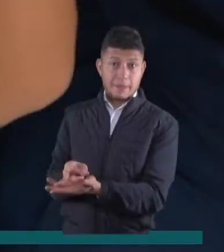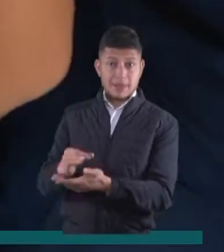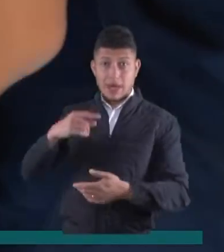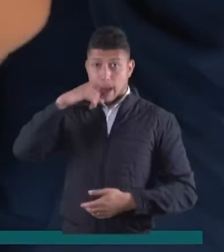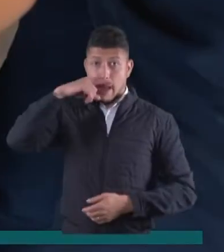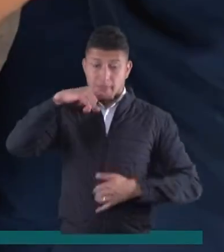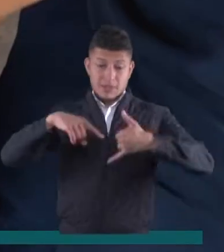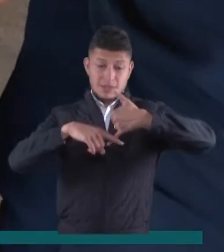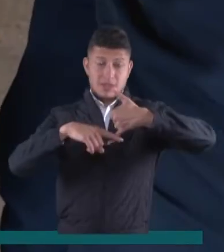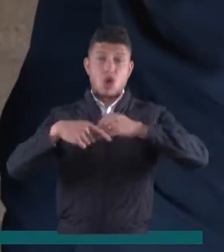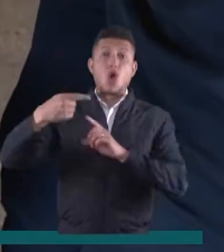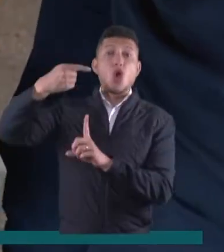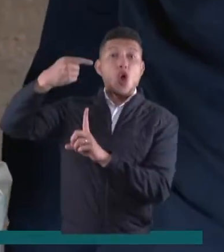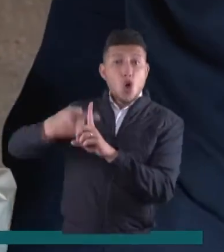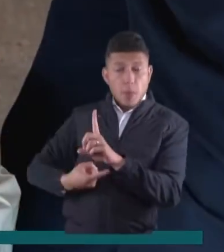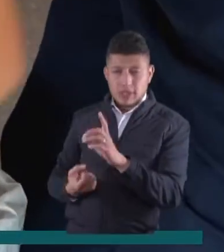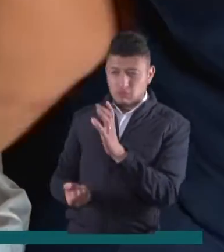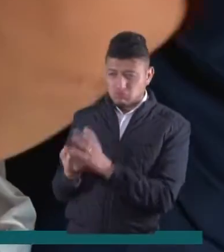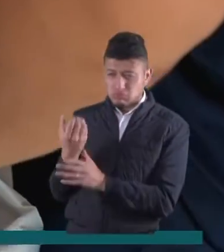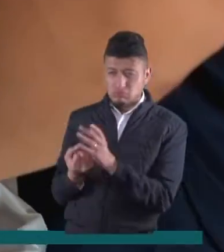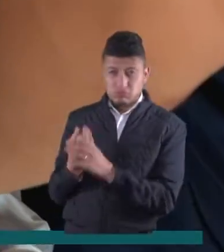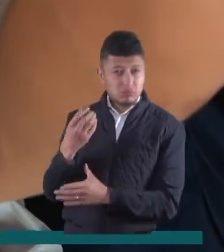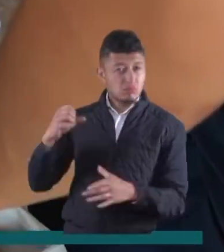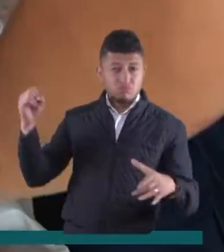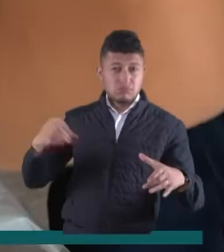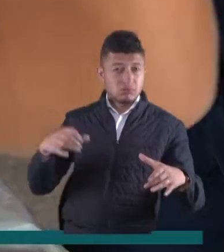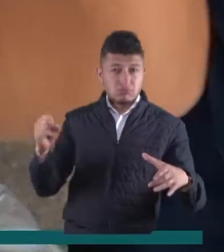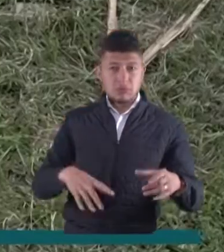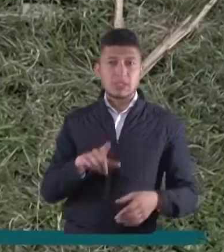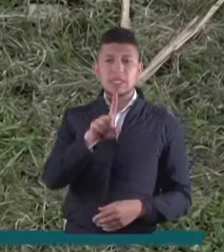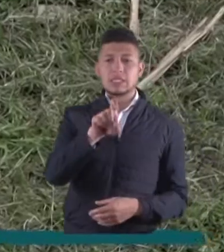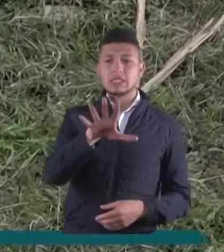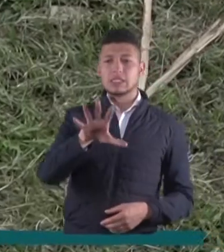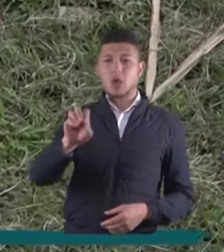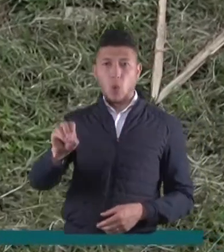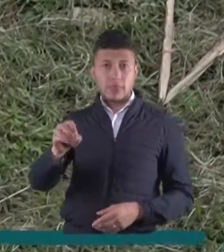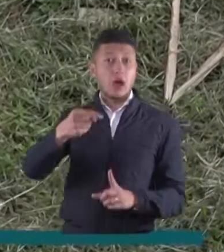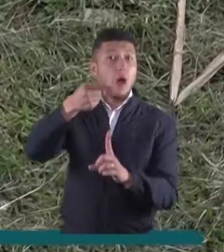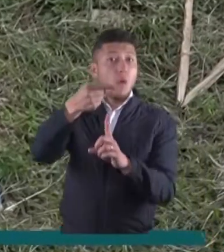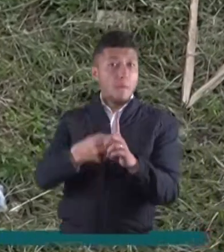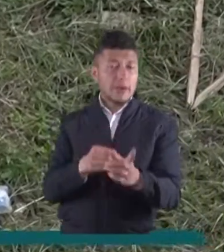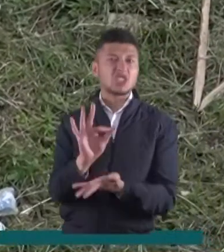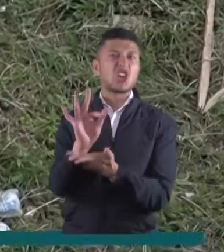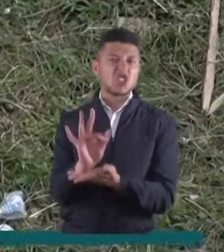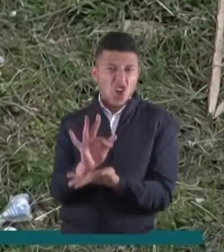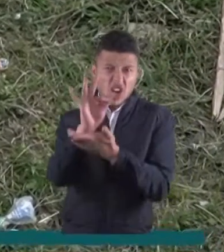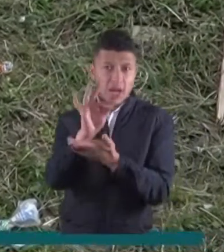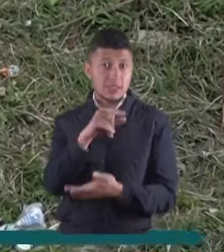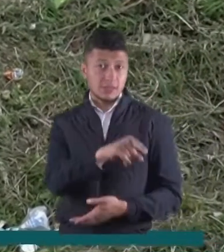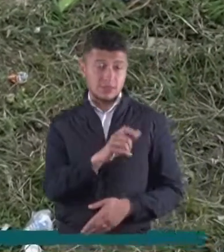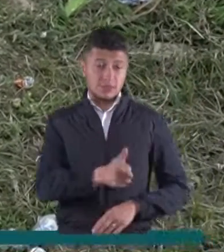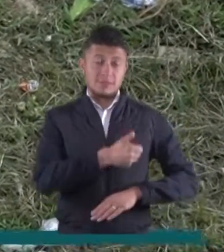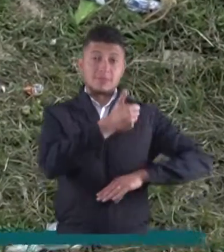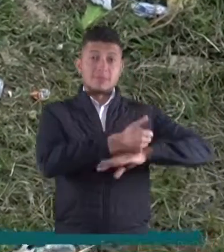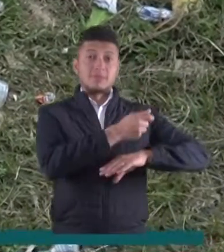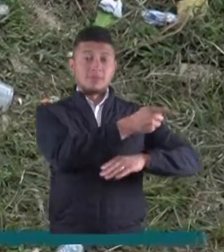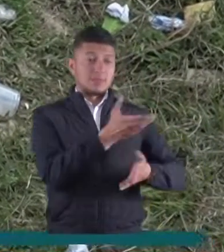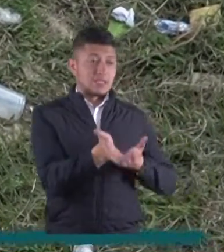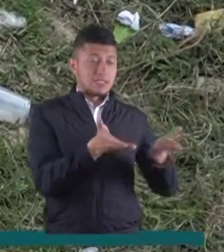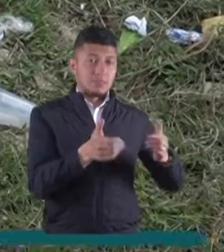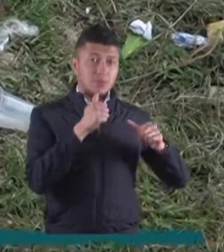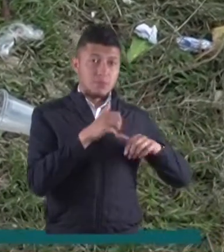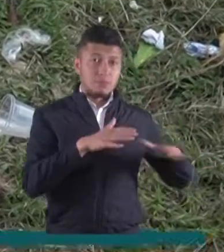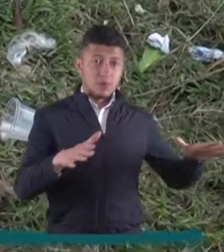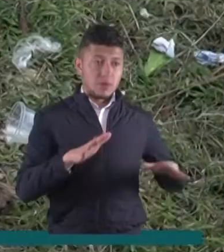capital del Amazonas produce mensualmente alrededor de 650 toneladas de basura según la directora de la unidad de servicios públicos